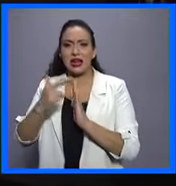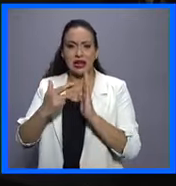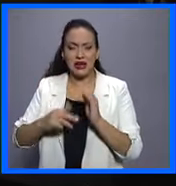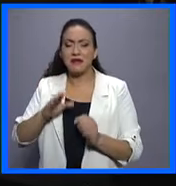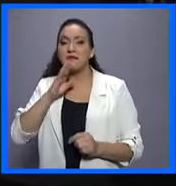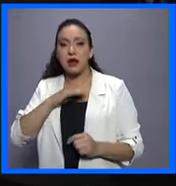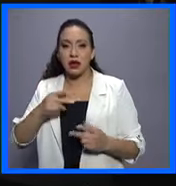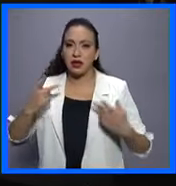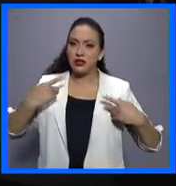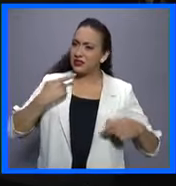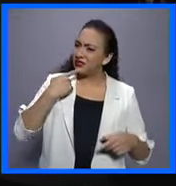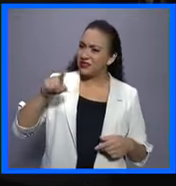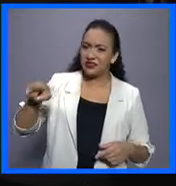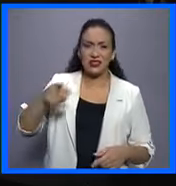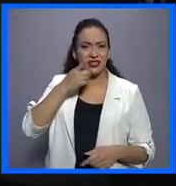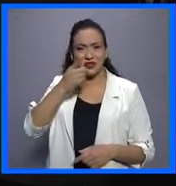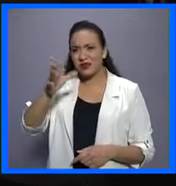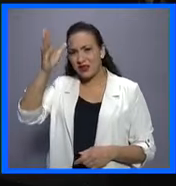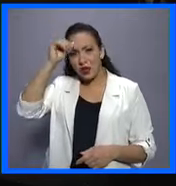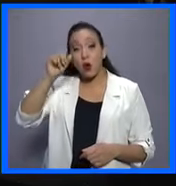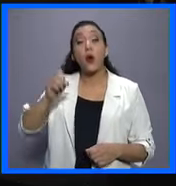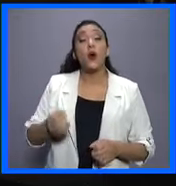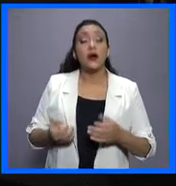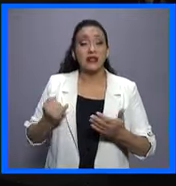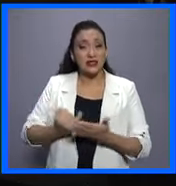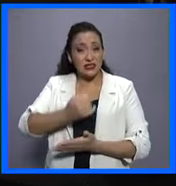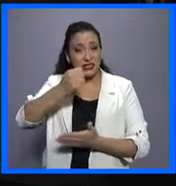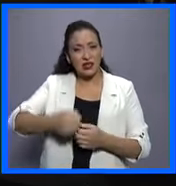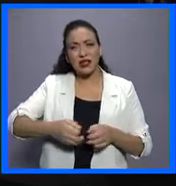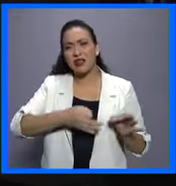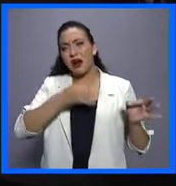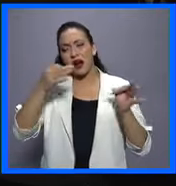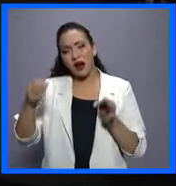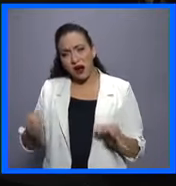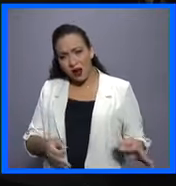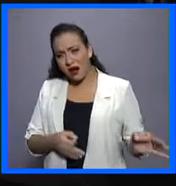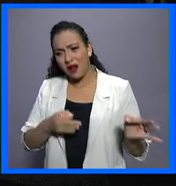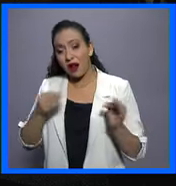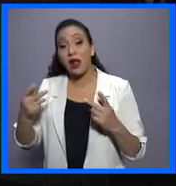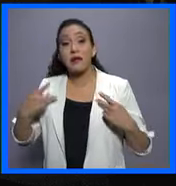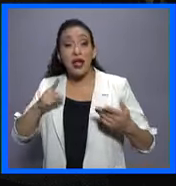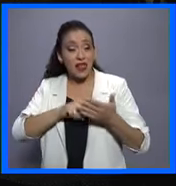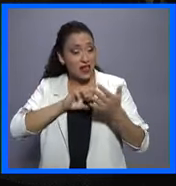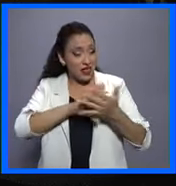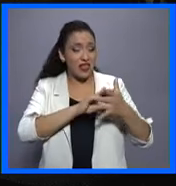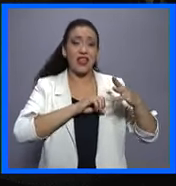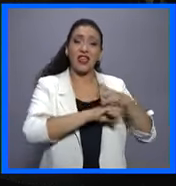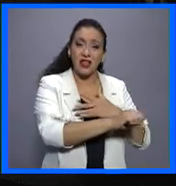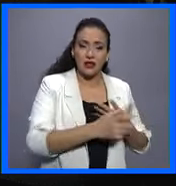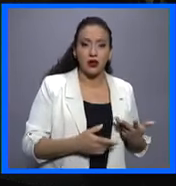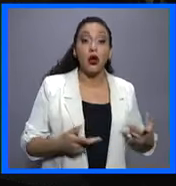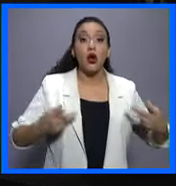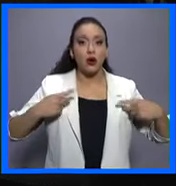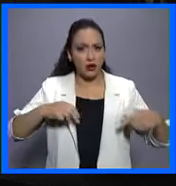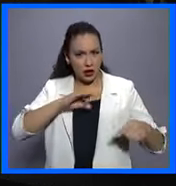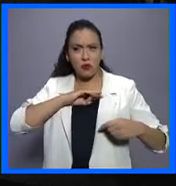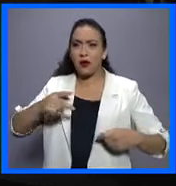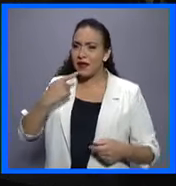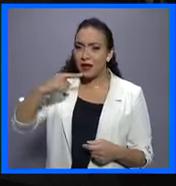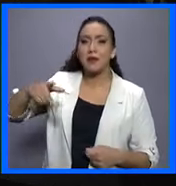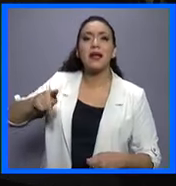en la ejecución de las sentencias, las limitaciones del interés legítimo, los desequilibrios de